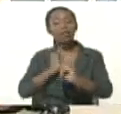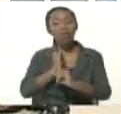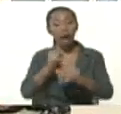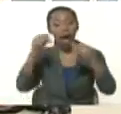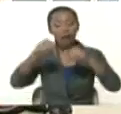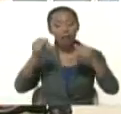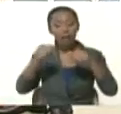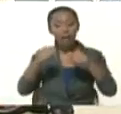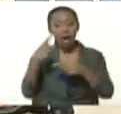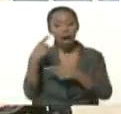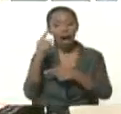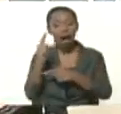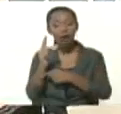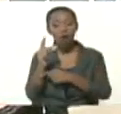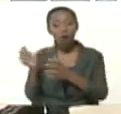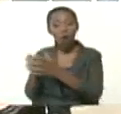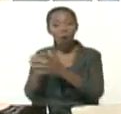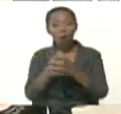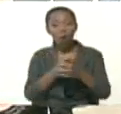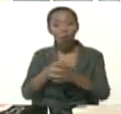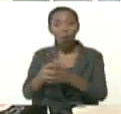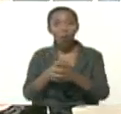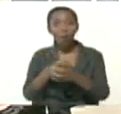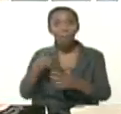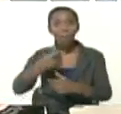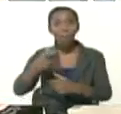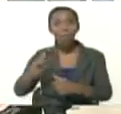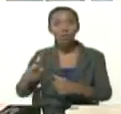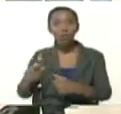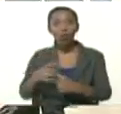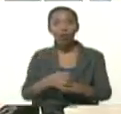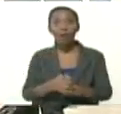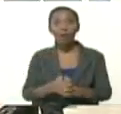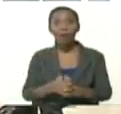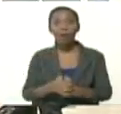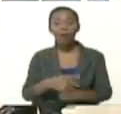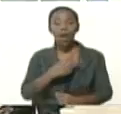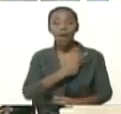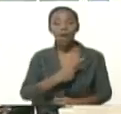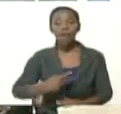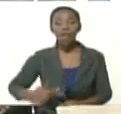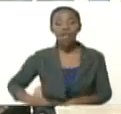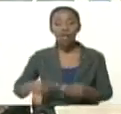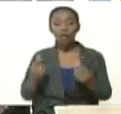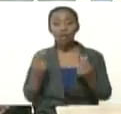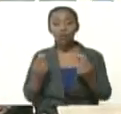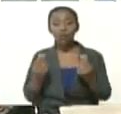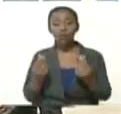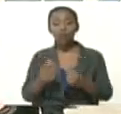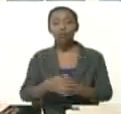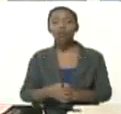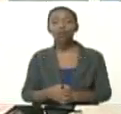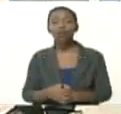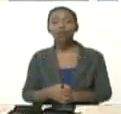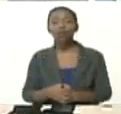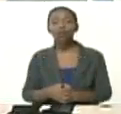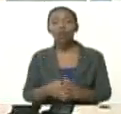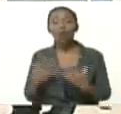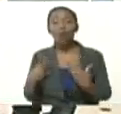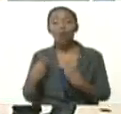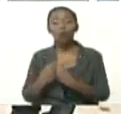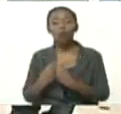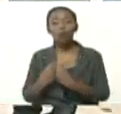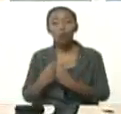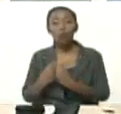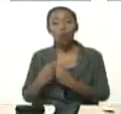las Echen, yo estoy aquí acompañado con el vicepresidente de Economía, con el superintendente